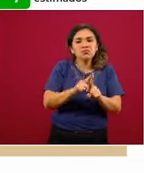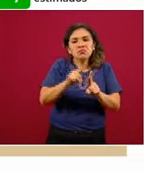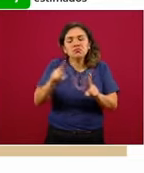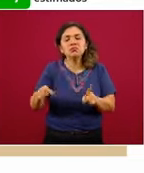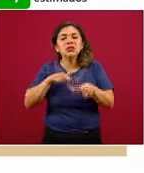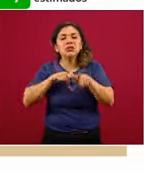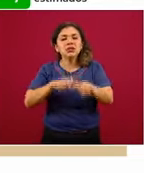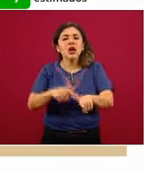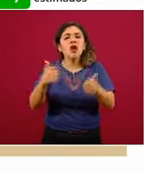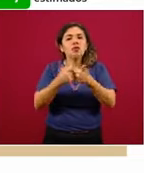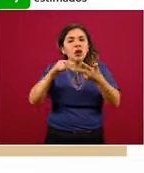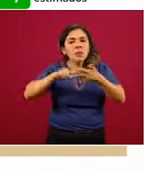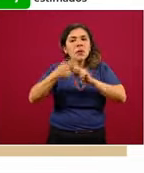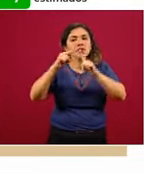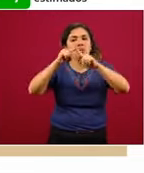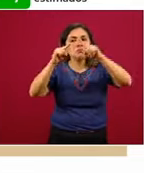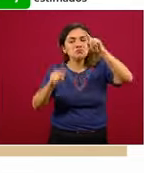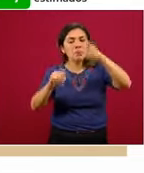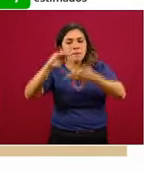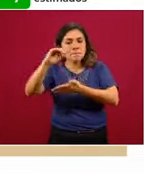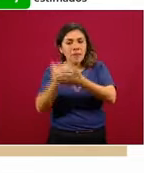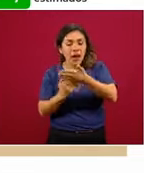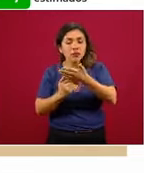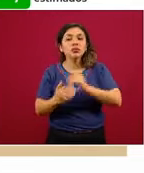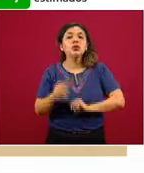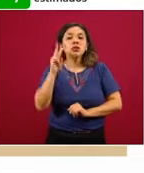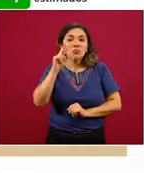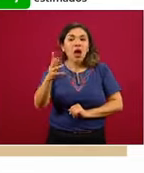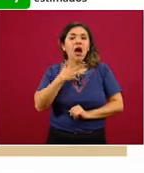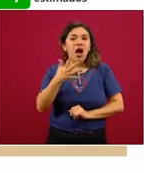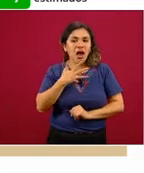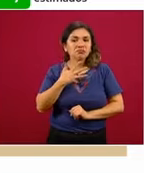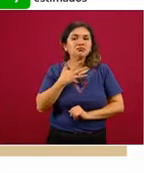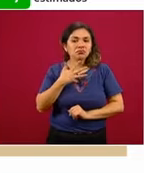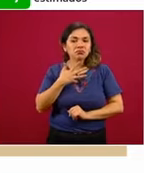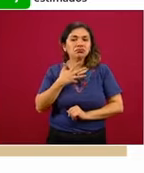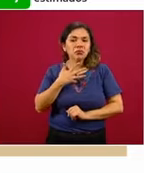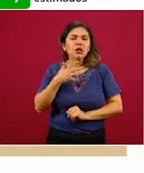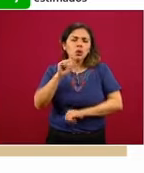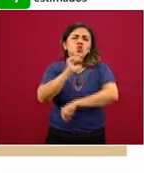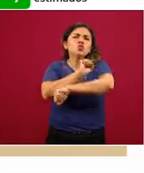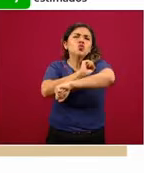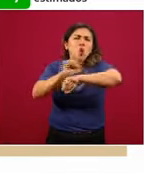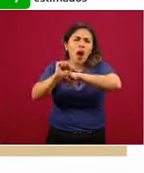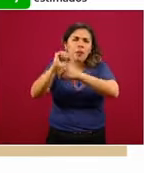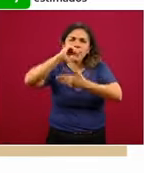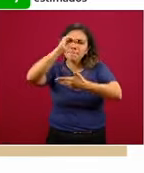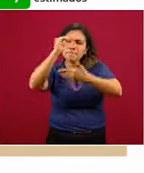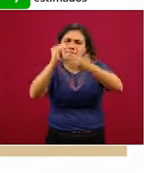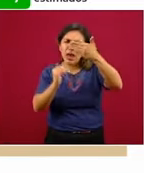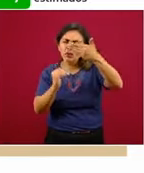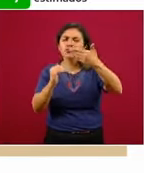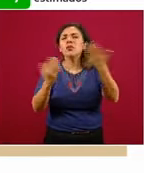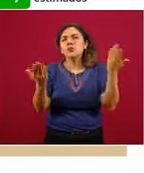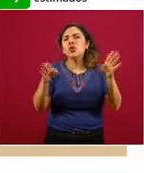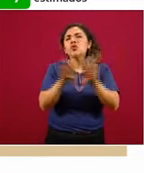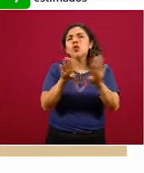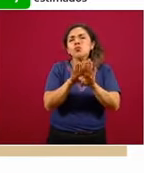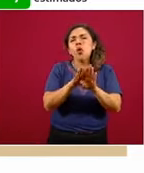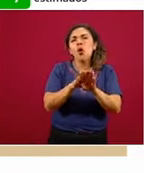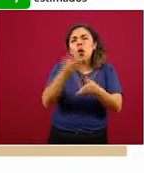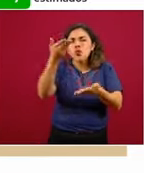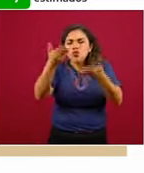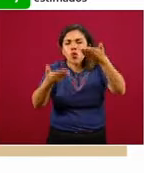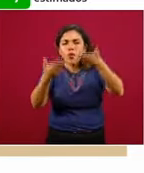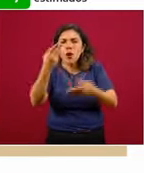continuas que tenemos ya con un descenso. Decíamos todavía un descenso leve, que para el comparativo de las últimas